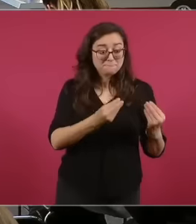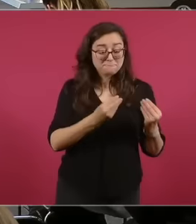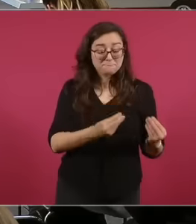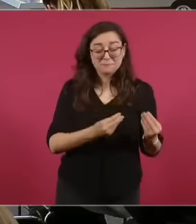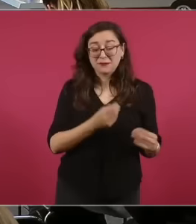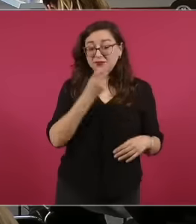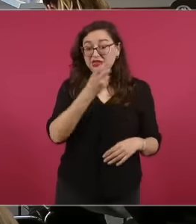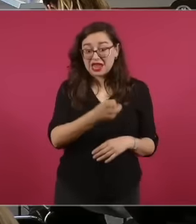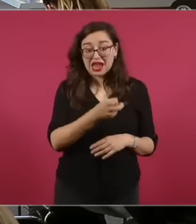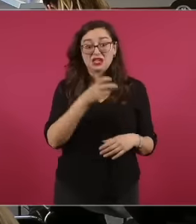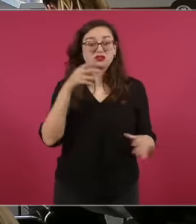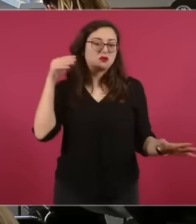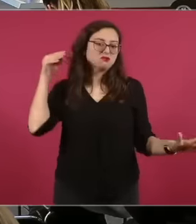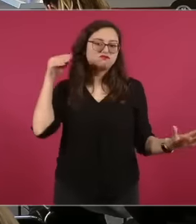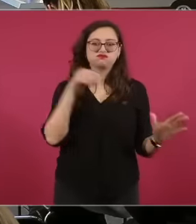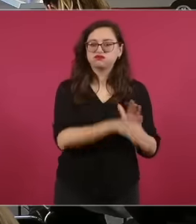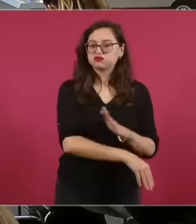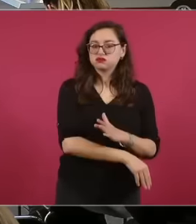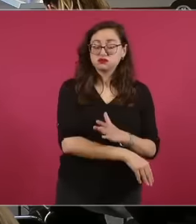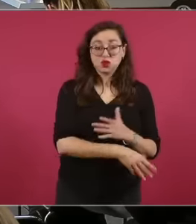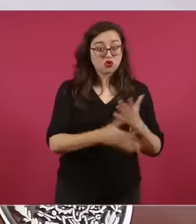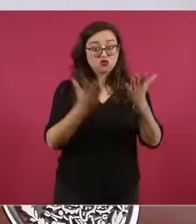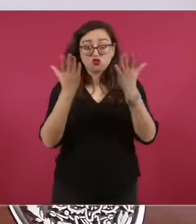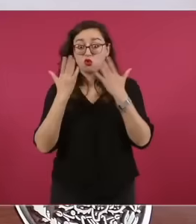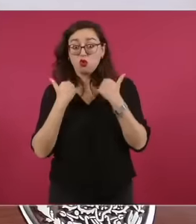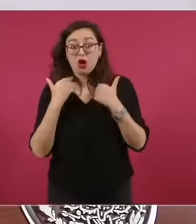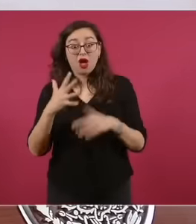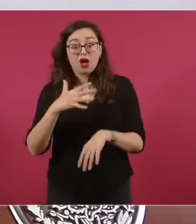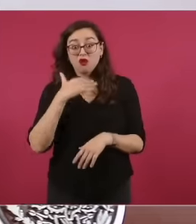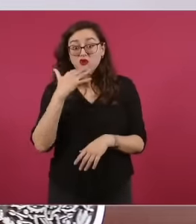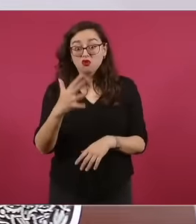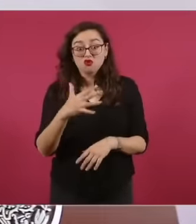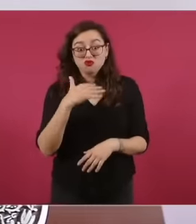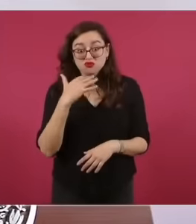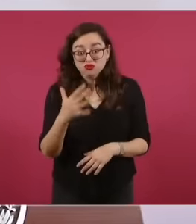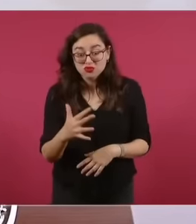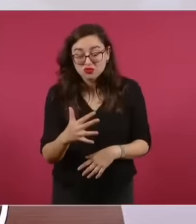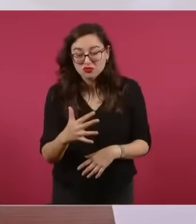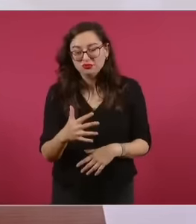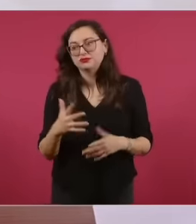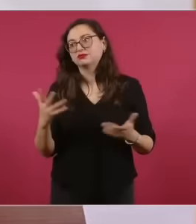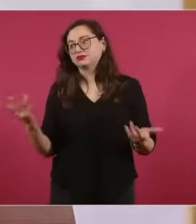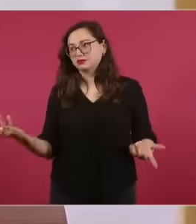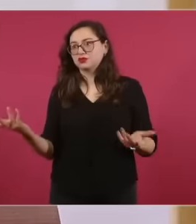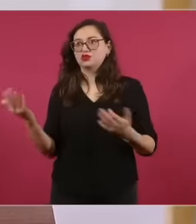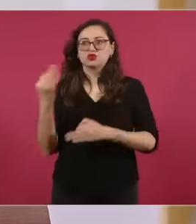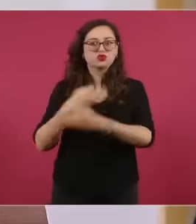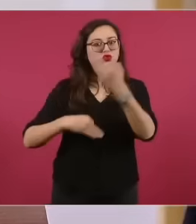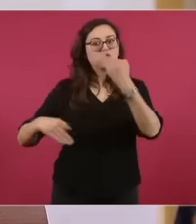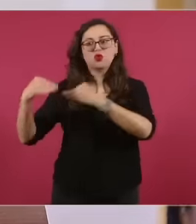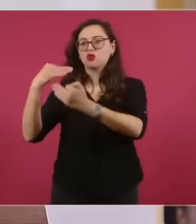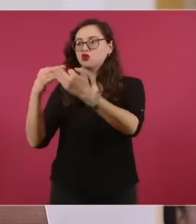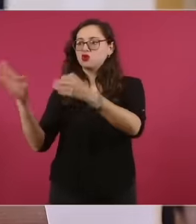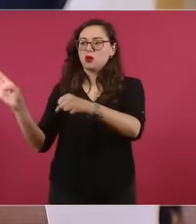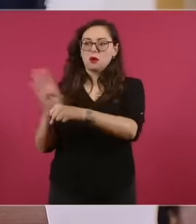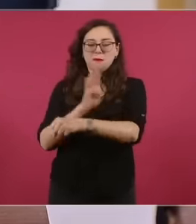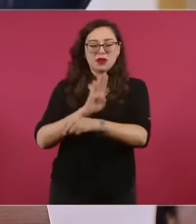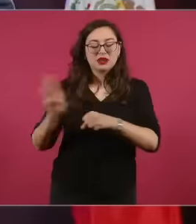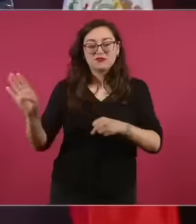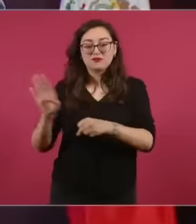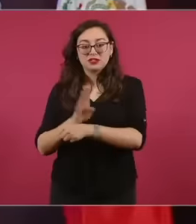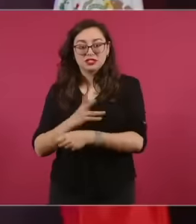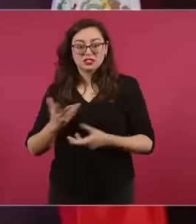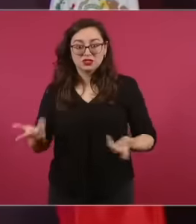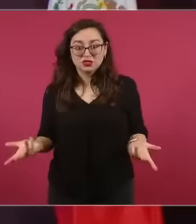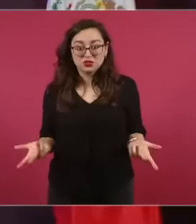corrupción. La corrupción no es una pandemia, es una peste. La corrupción es lo que